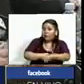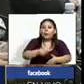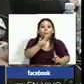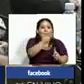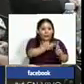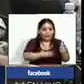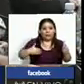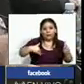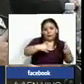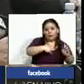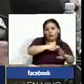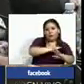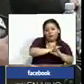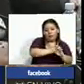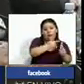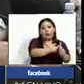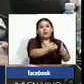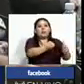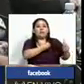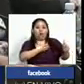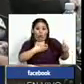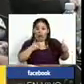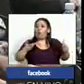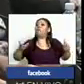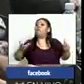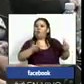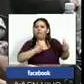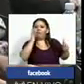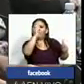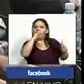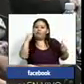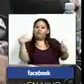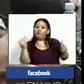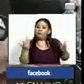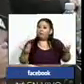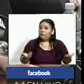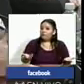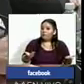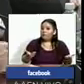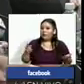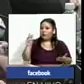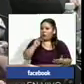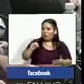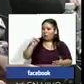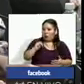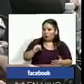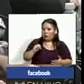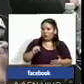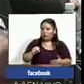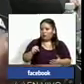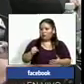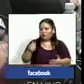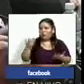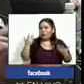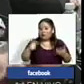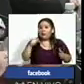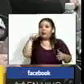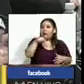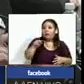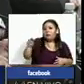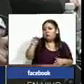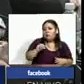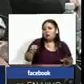ministro de la Defensa nos dijo públicamente al país entero que el mar territorial estaba 100